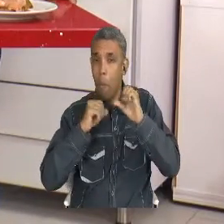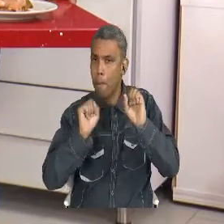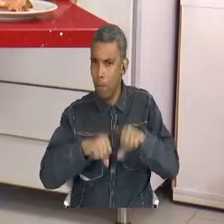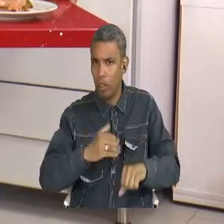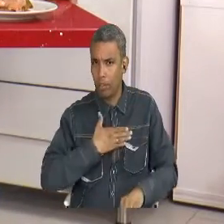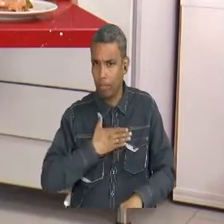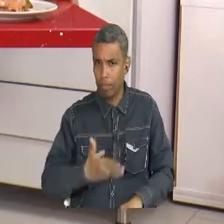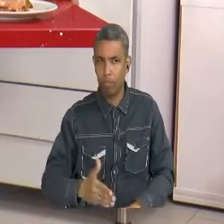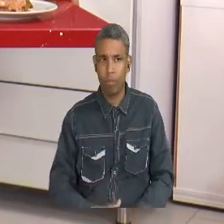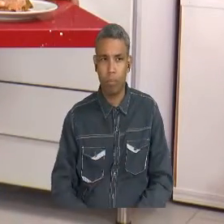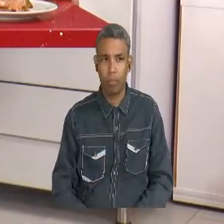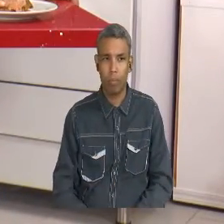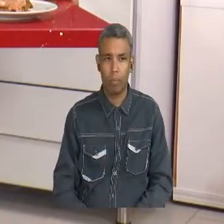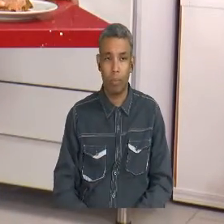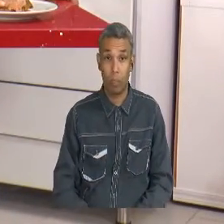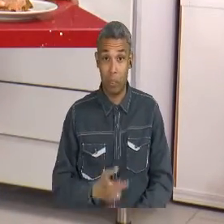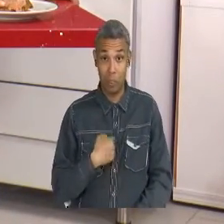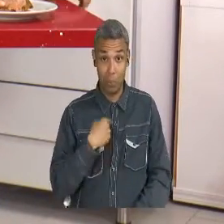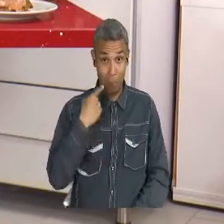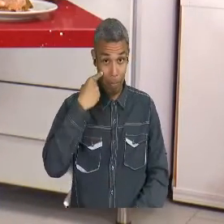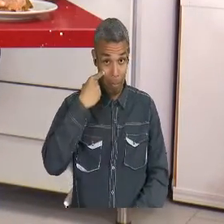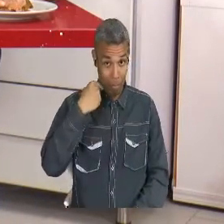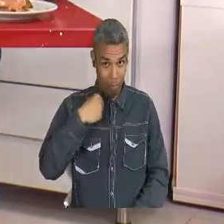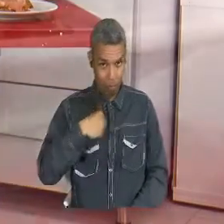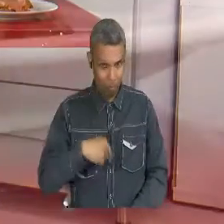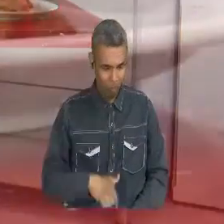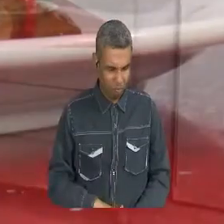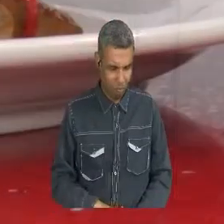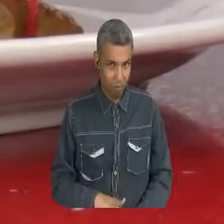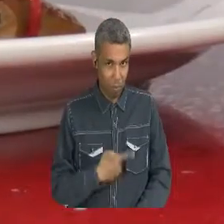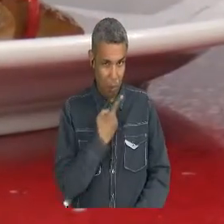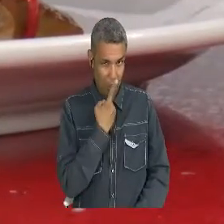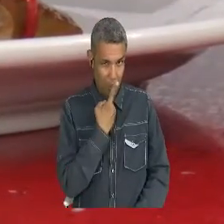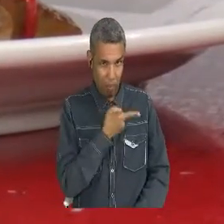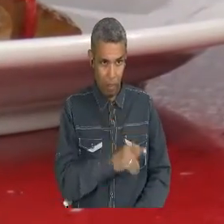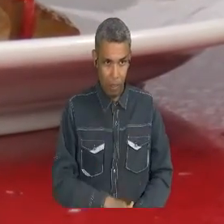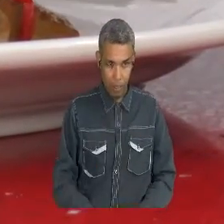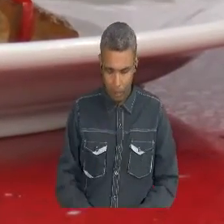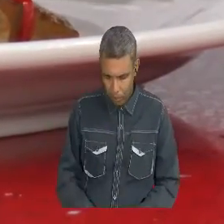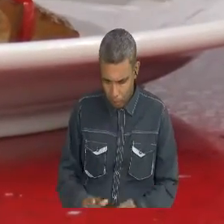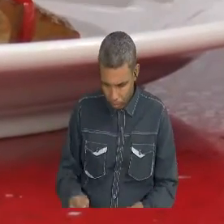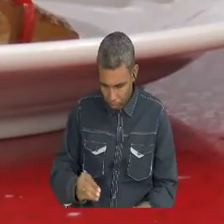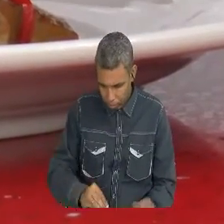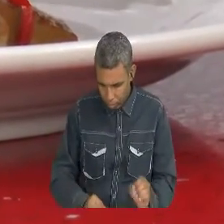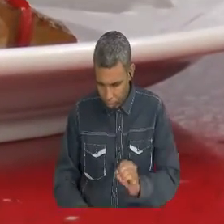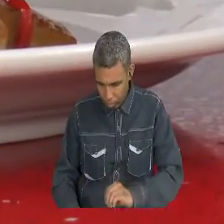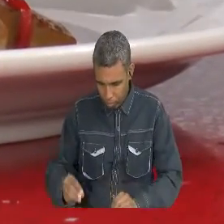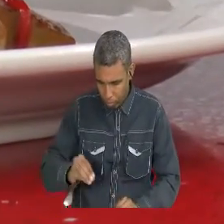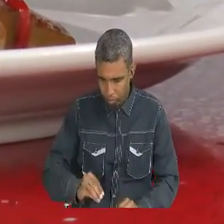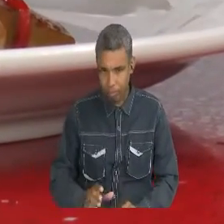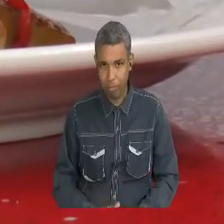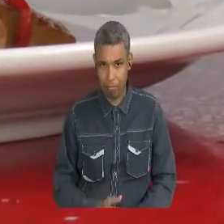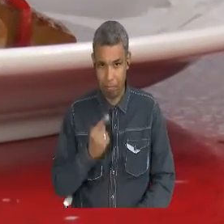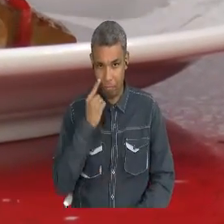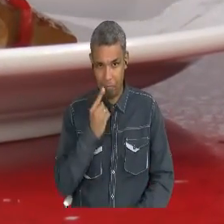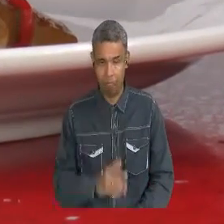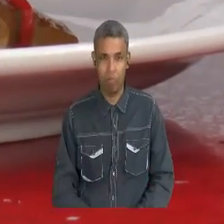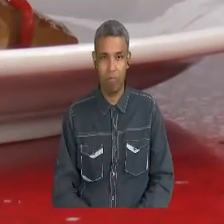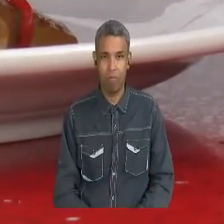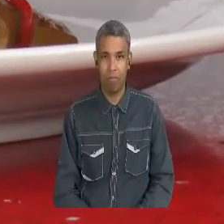aquí mirando cómo es que el hombre está haciendo el ensamble y bueno, él se fajó con otro, con algo parecido, claro, pero con un toquecito. Yo voy a adicionar acá